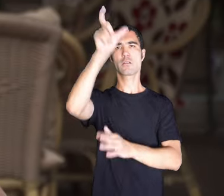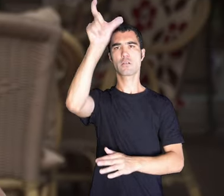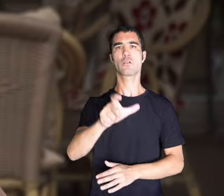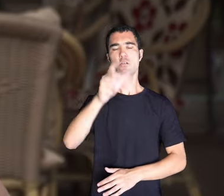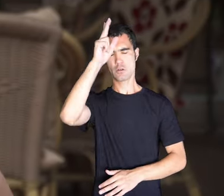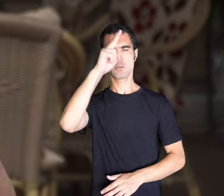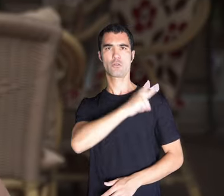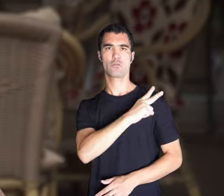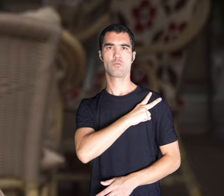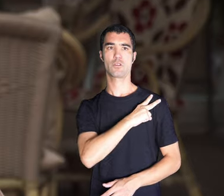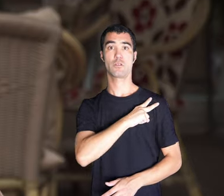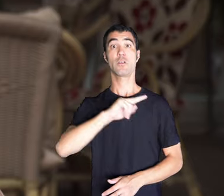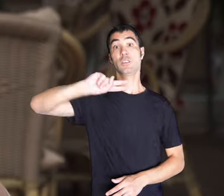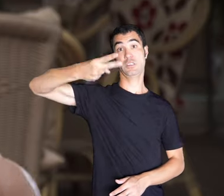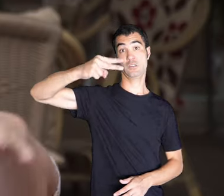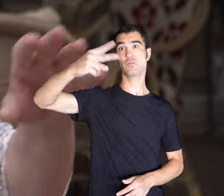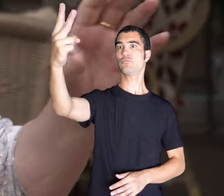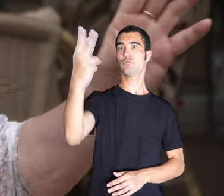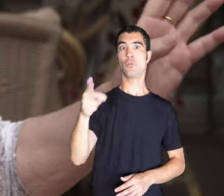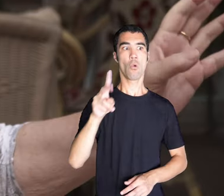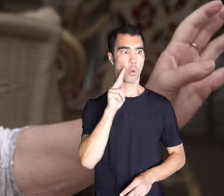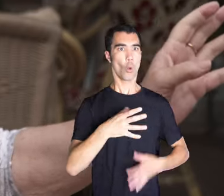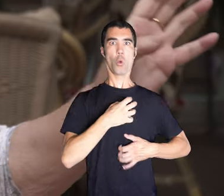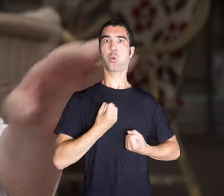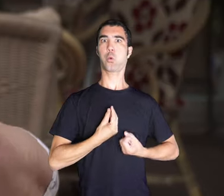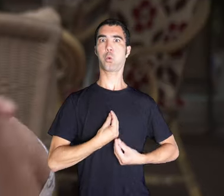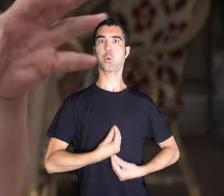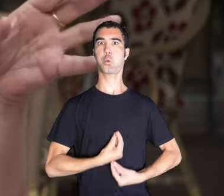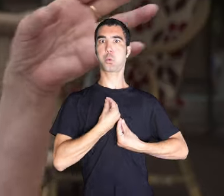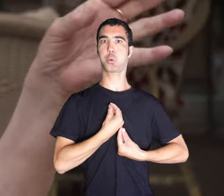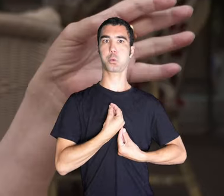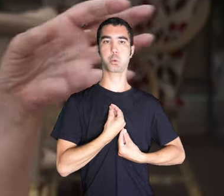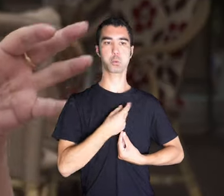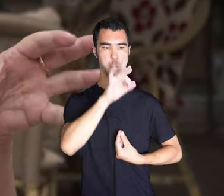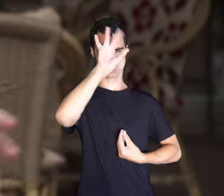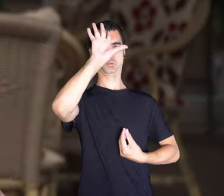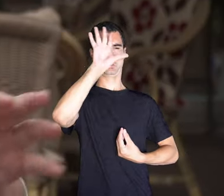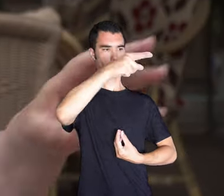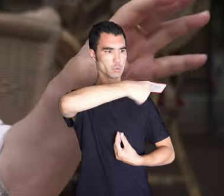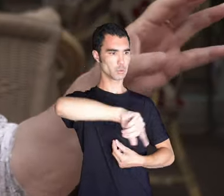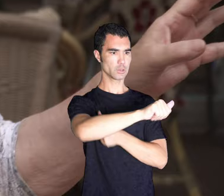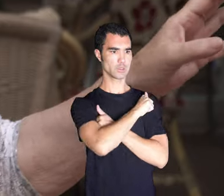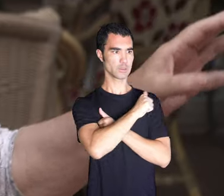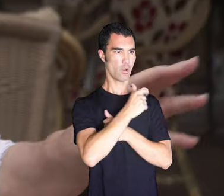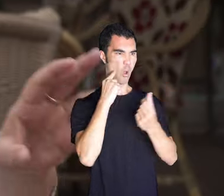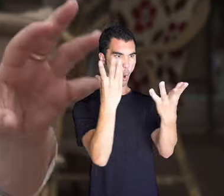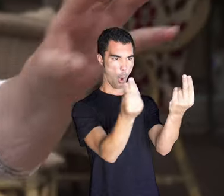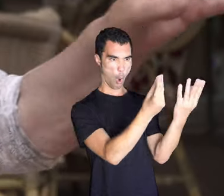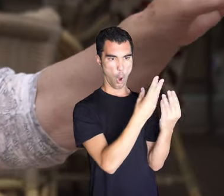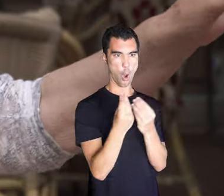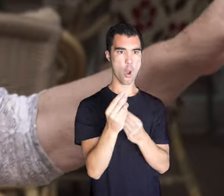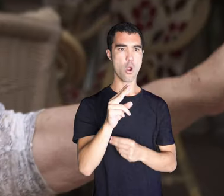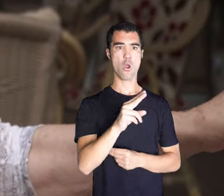el segundo comandante que se presentó, se asustó cuando vio la sala de espera invadida